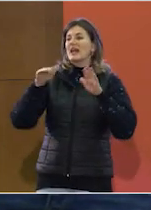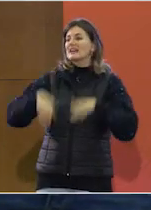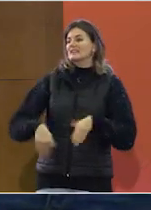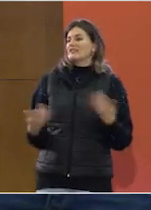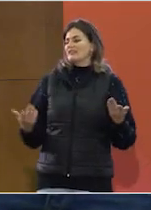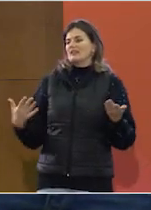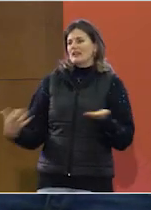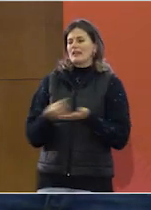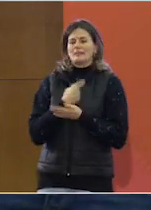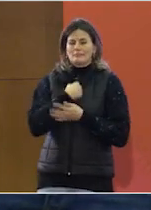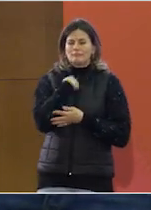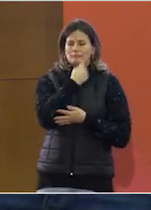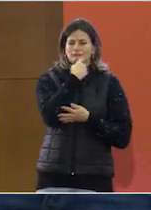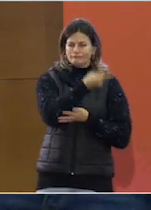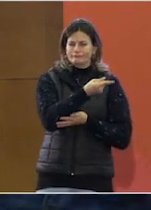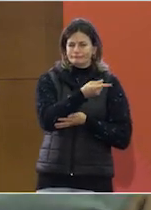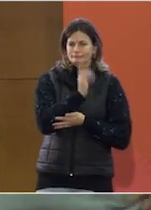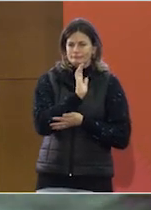compatriotas se lo van a recordar.